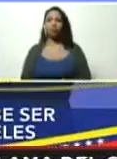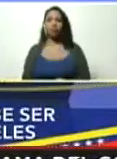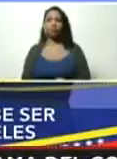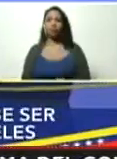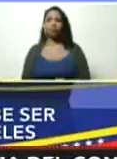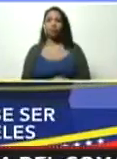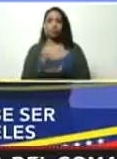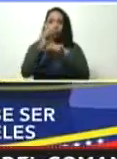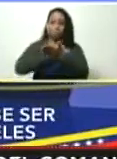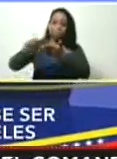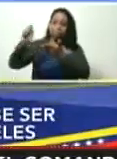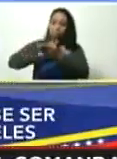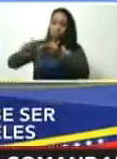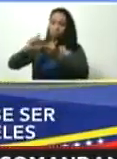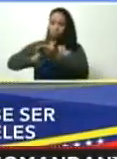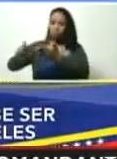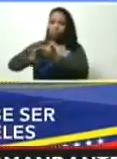escribiera